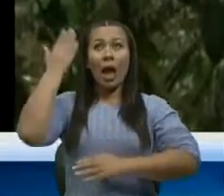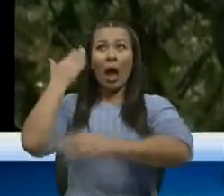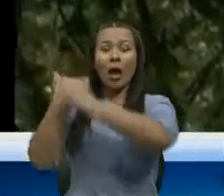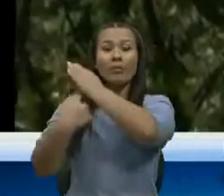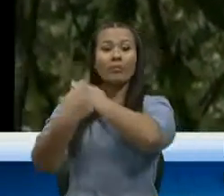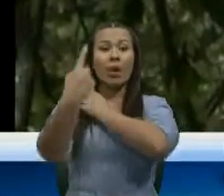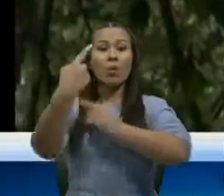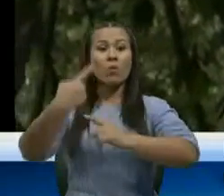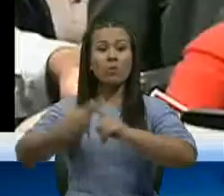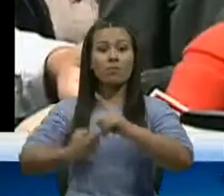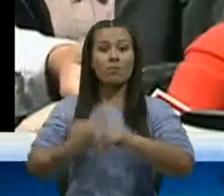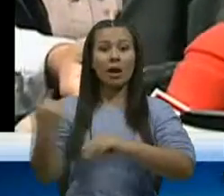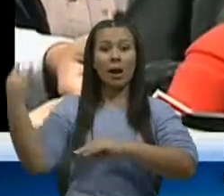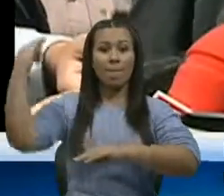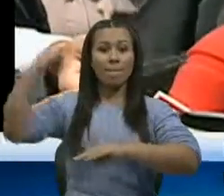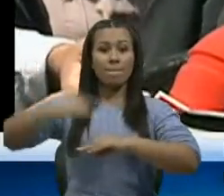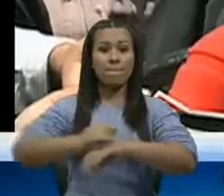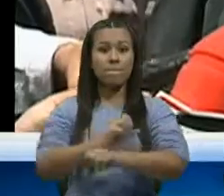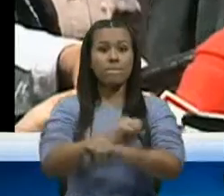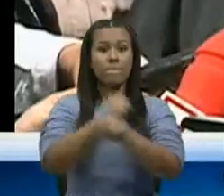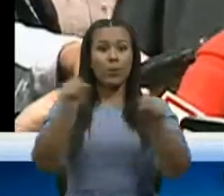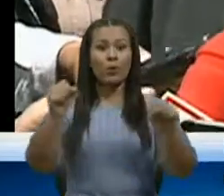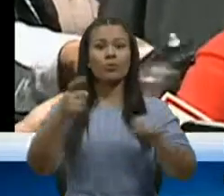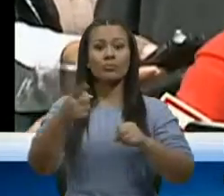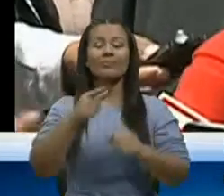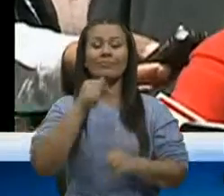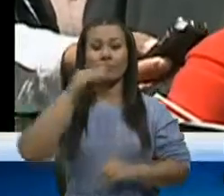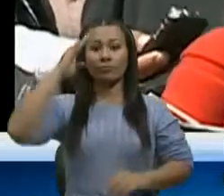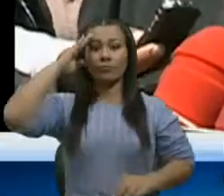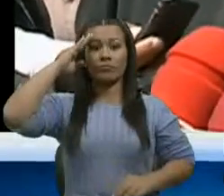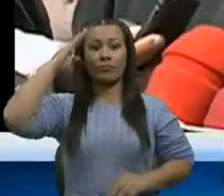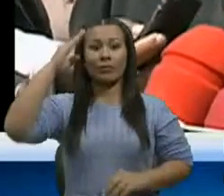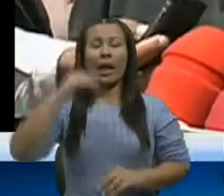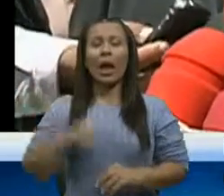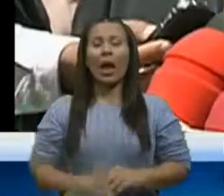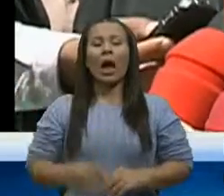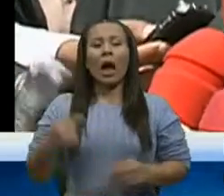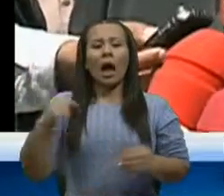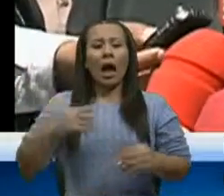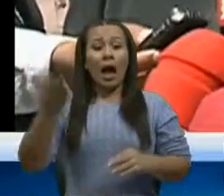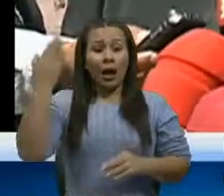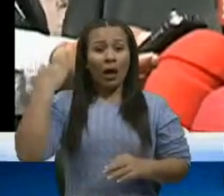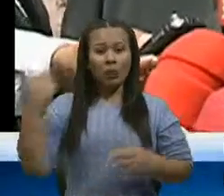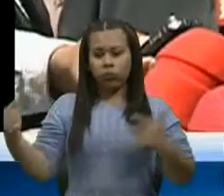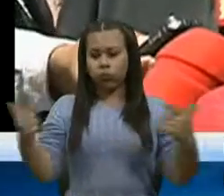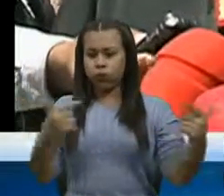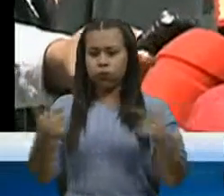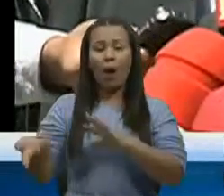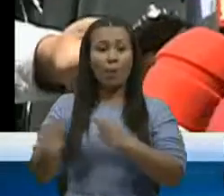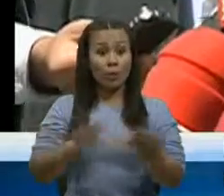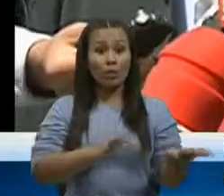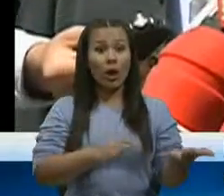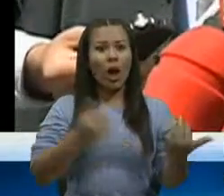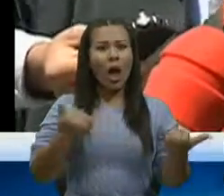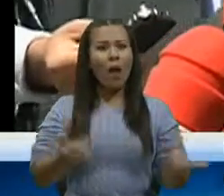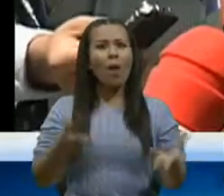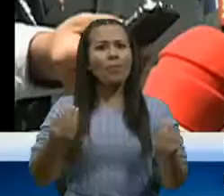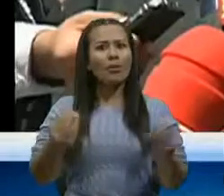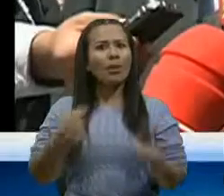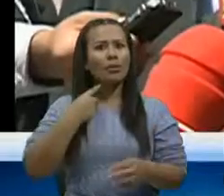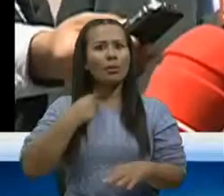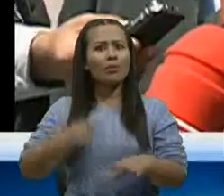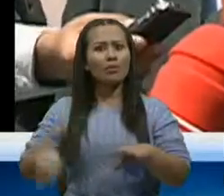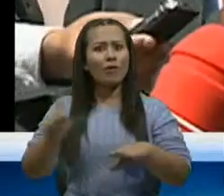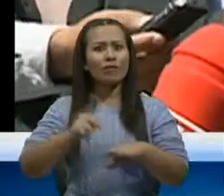trágico accidente aéreo. Después de la guerra del Alto Cenepa, esta es una mayor pérdida de personal profesional y